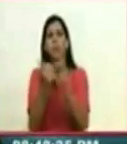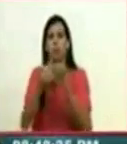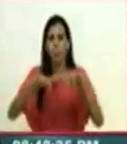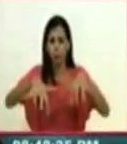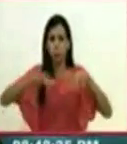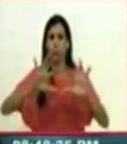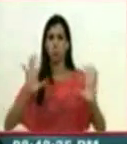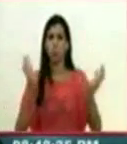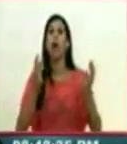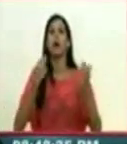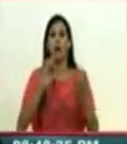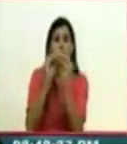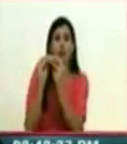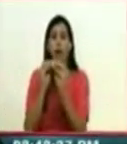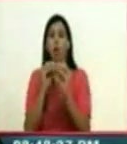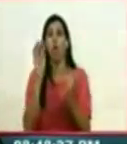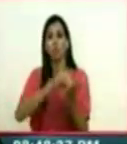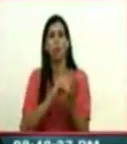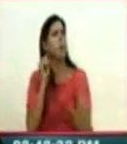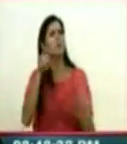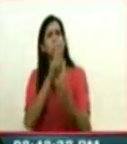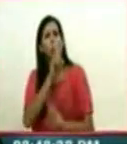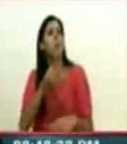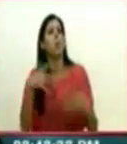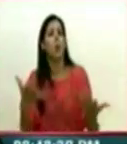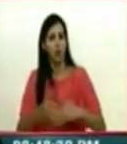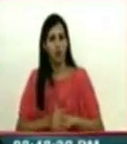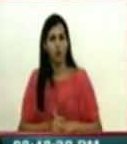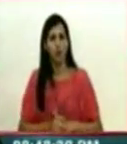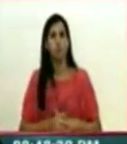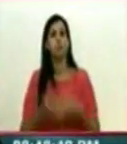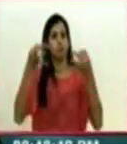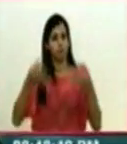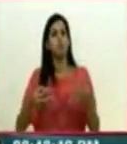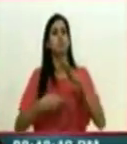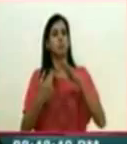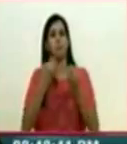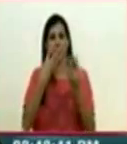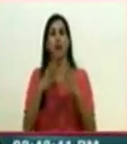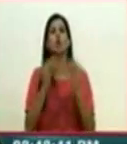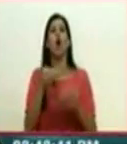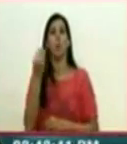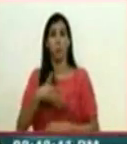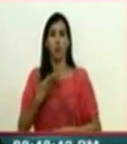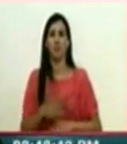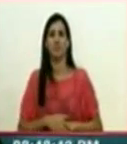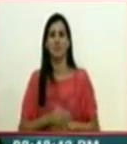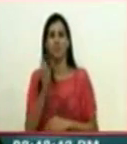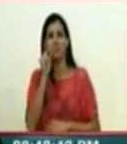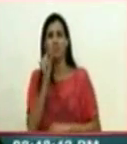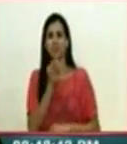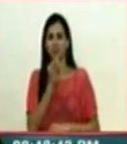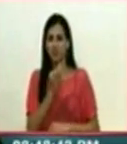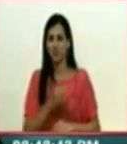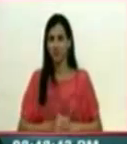construido en el área metropolitana con un propósito, ofrecerles una digna recreación a nuestros jóvenes. Carlos Rebete,